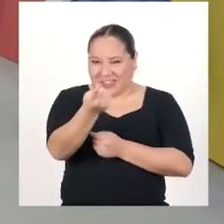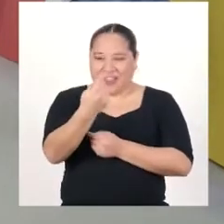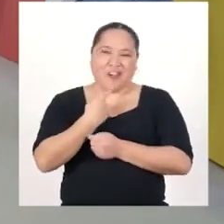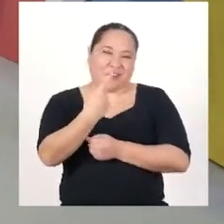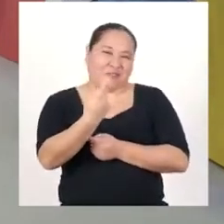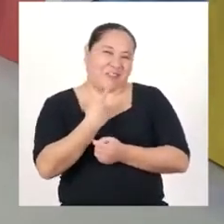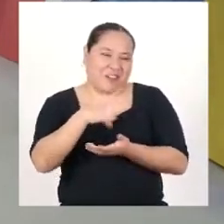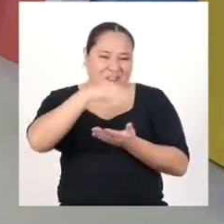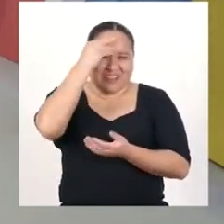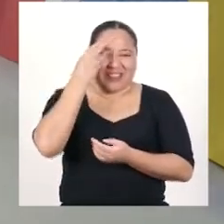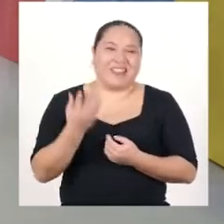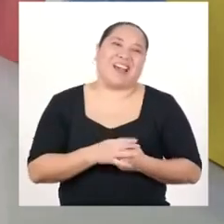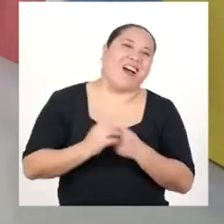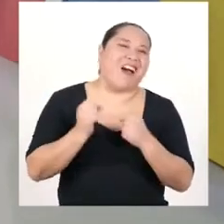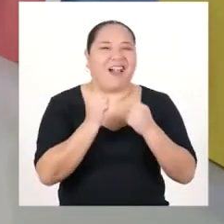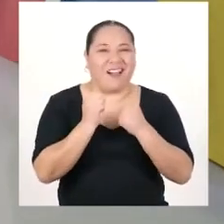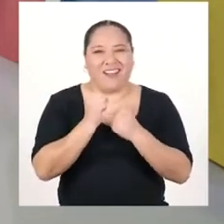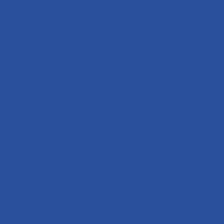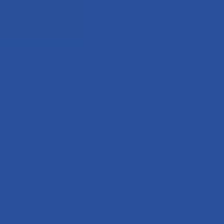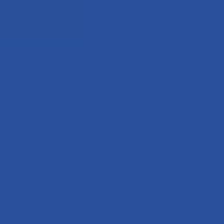y conmigo.